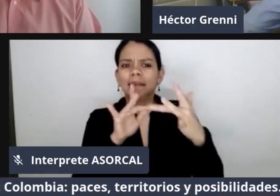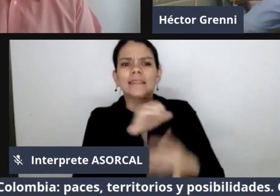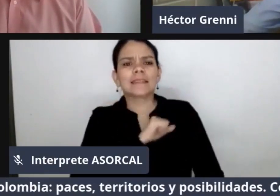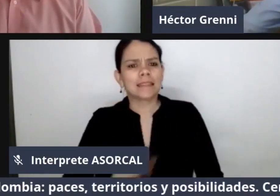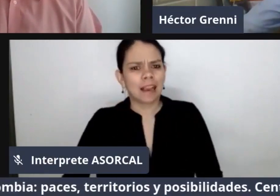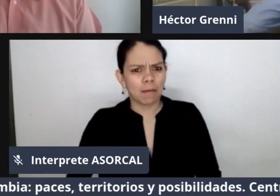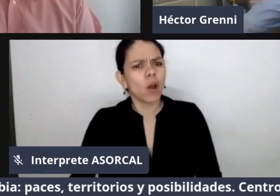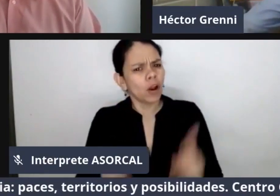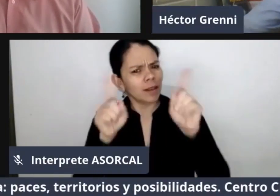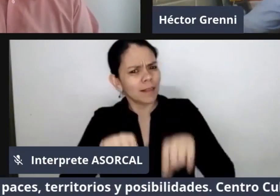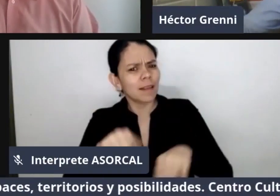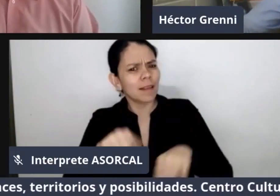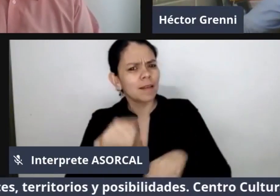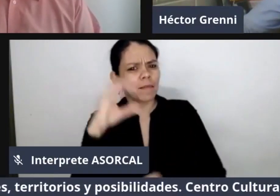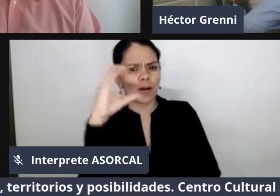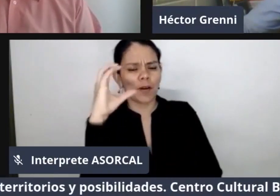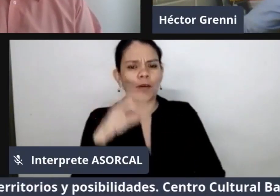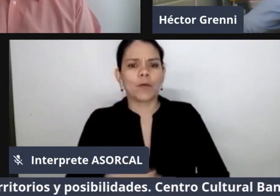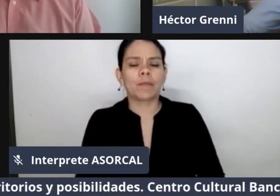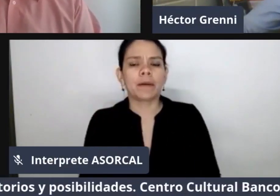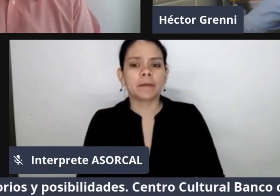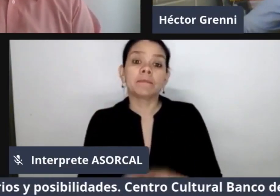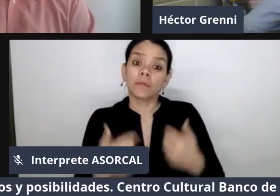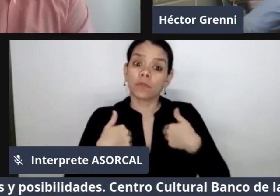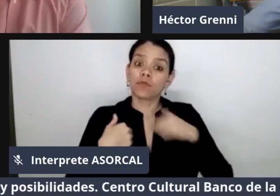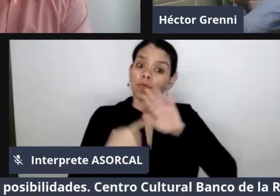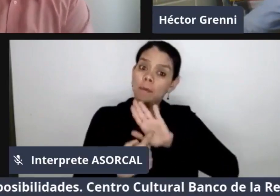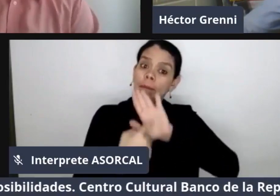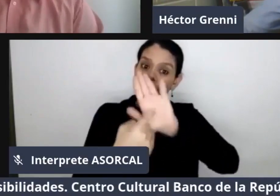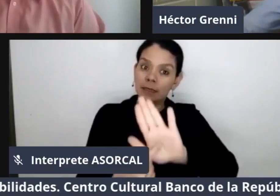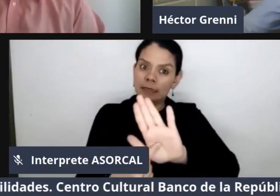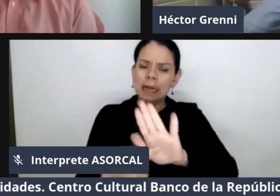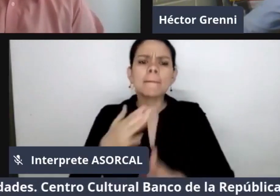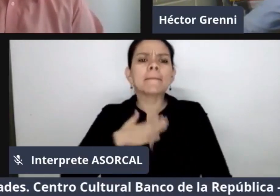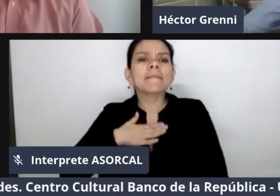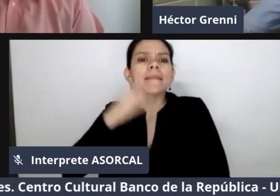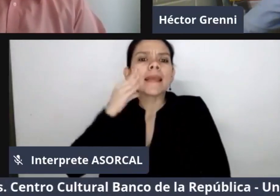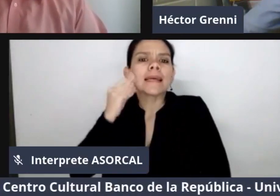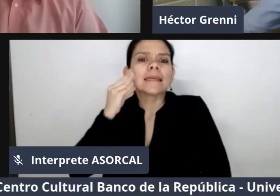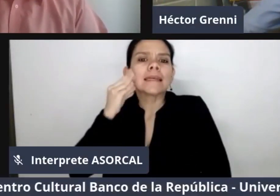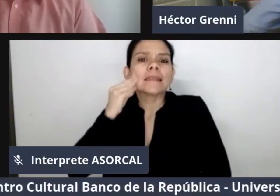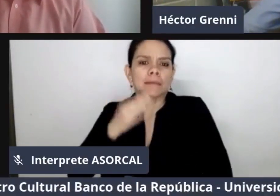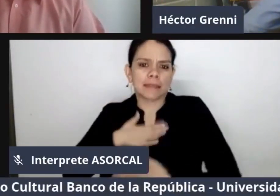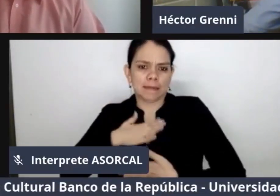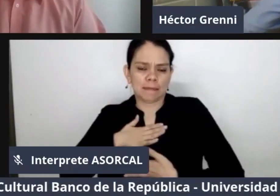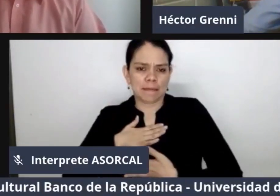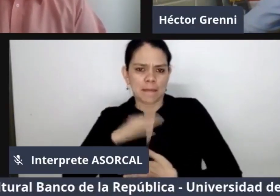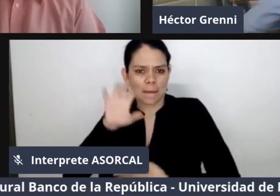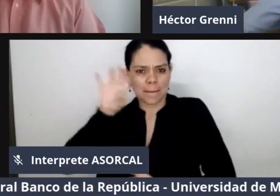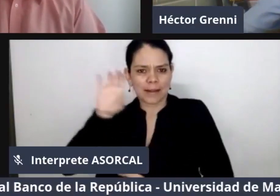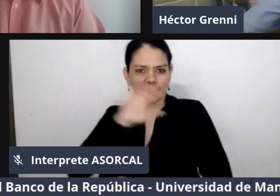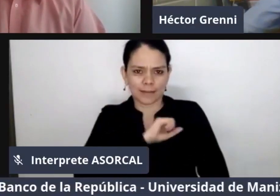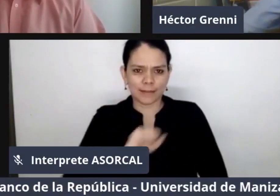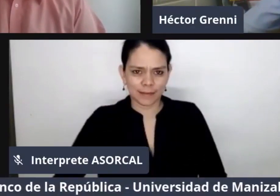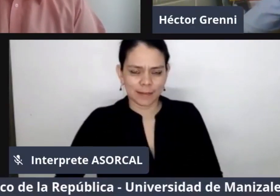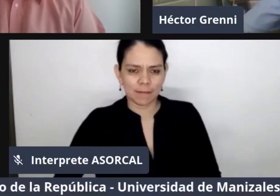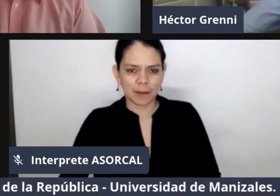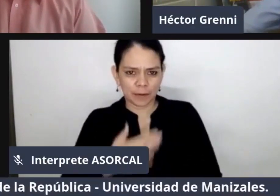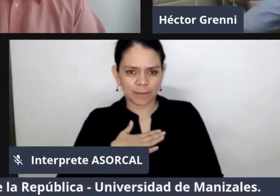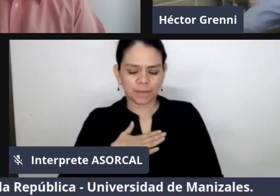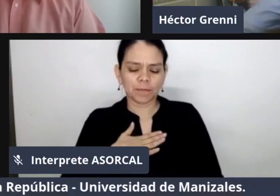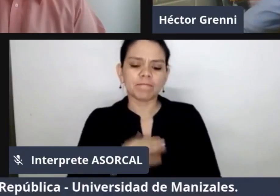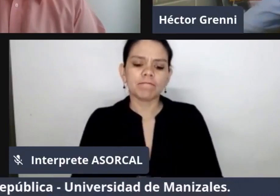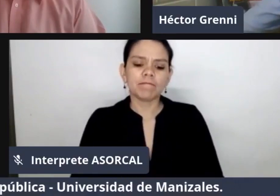Yo voy a presentarles la experiencia de mi país, de El Salvador, en este difícil camino hacia